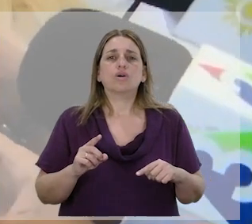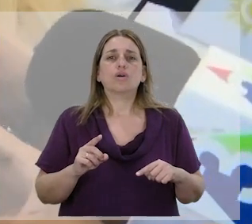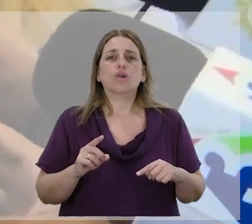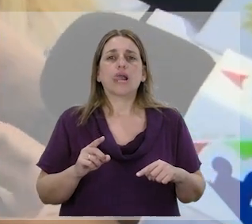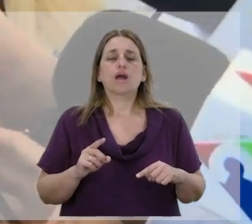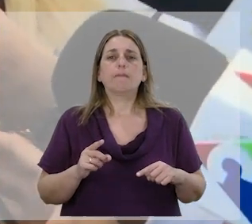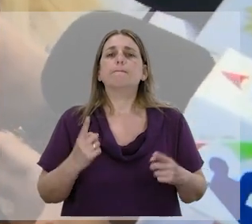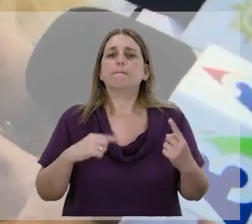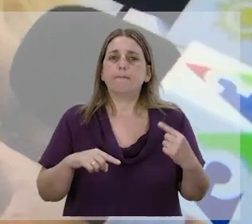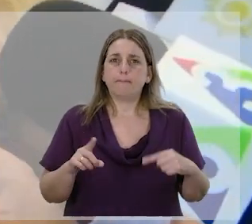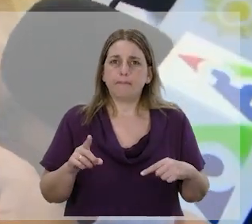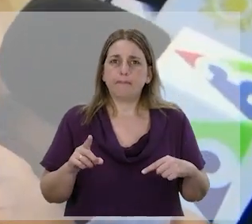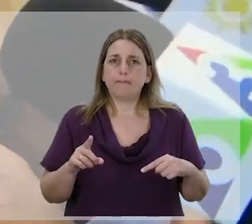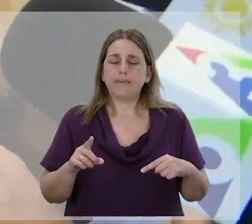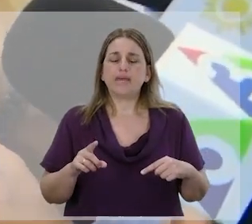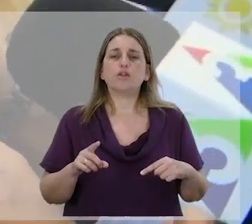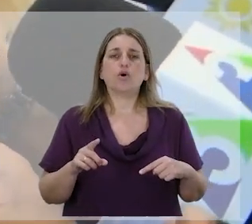en todo nuestro país. Eso sí.